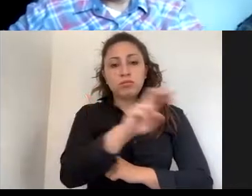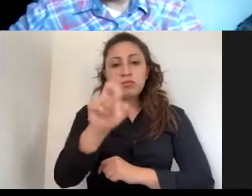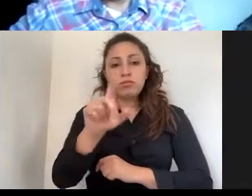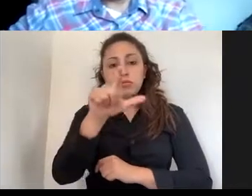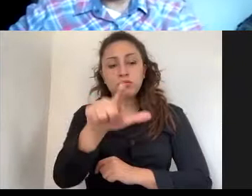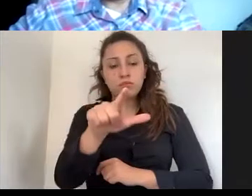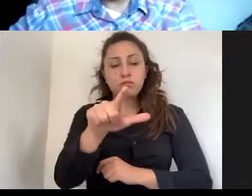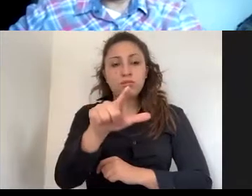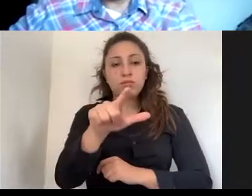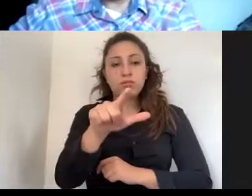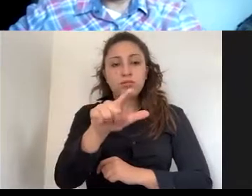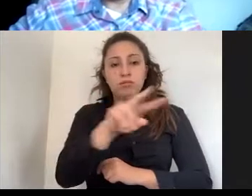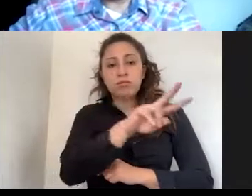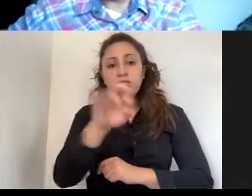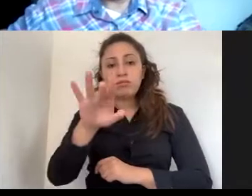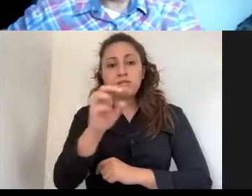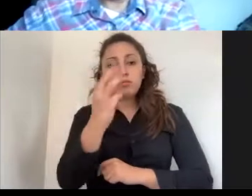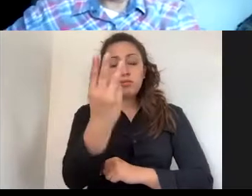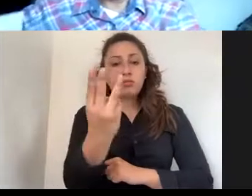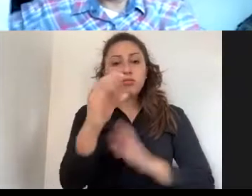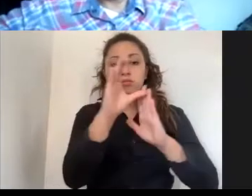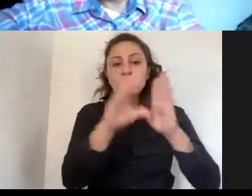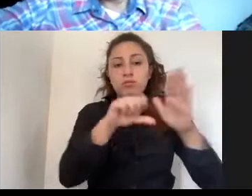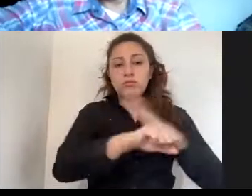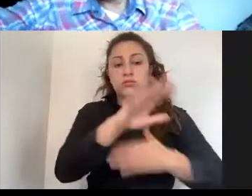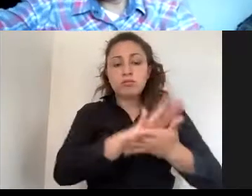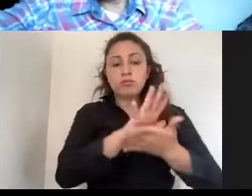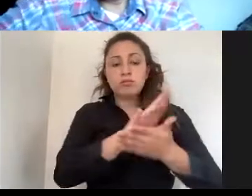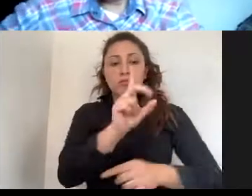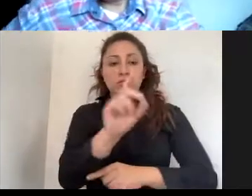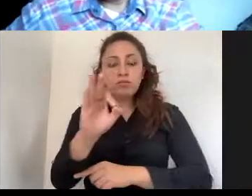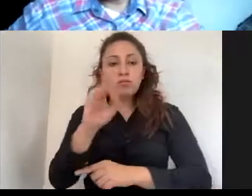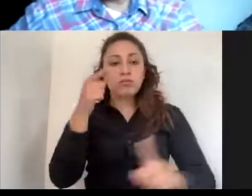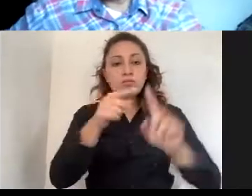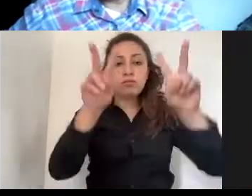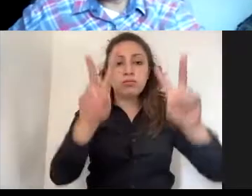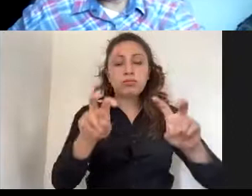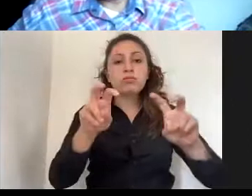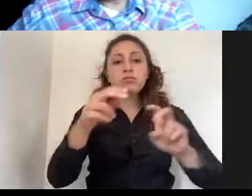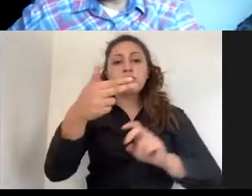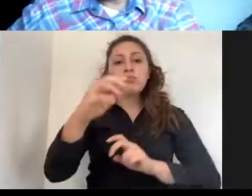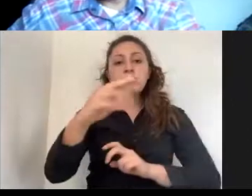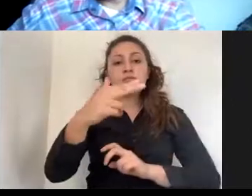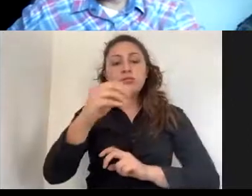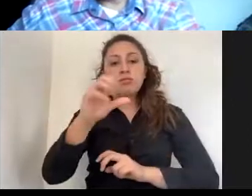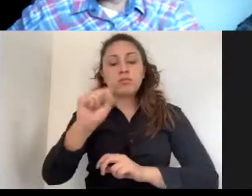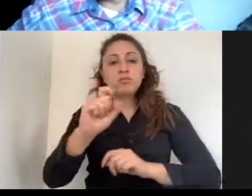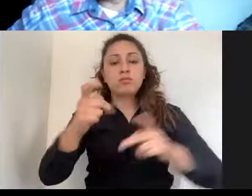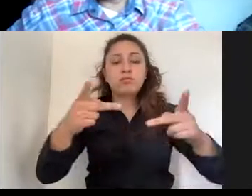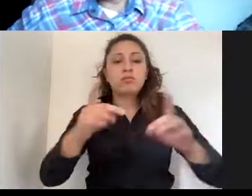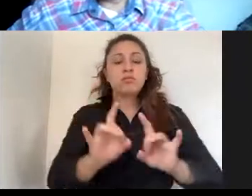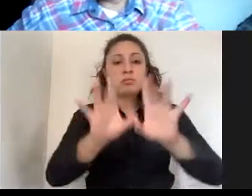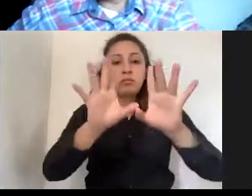237 y 253 del Código Penal para el Distrito Federal en materia de hechos de tránsito de vehículos, homicidios y